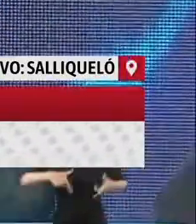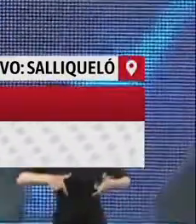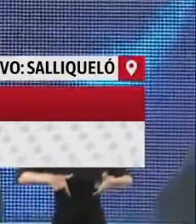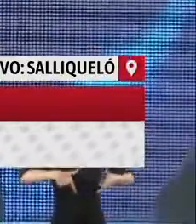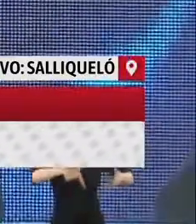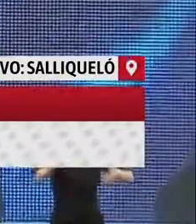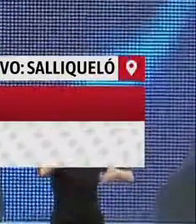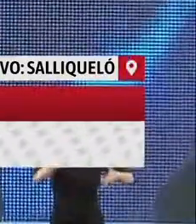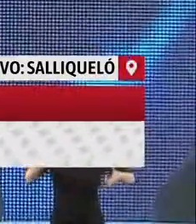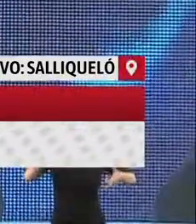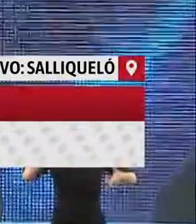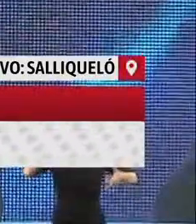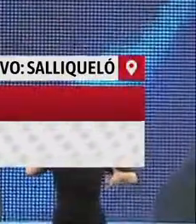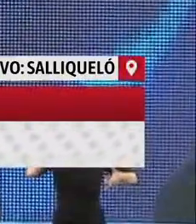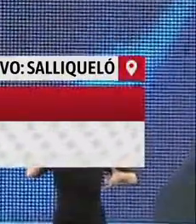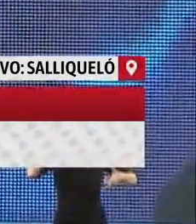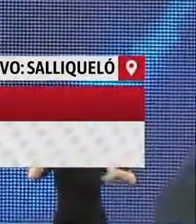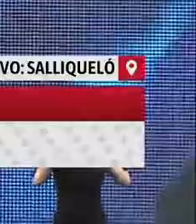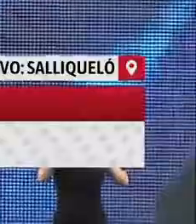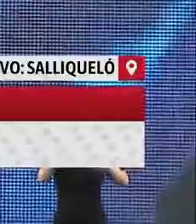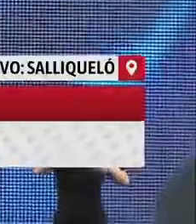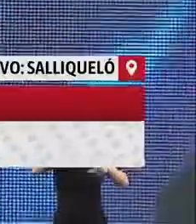573 kilómetros que vienen a coronar